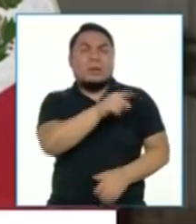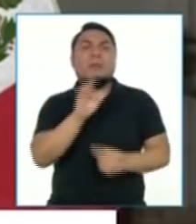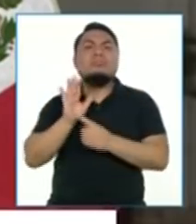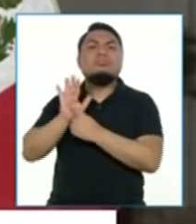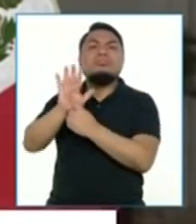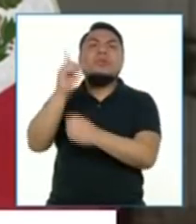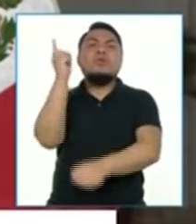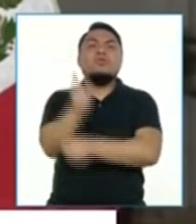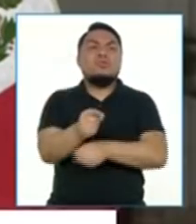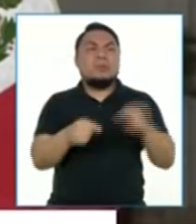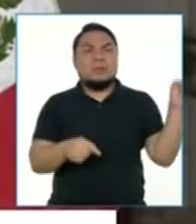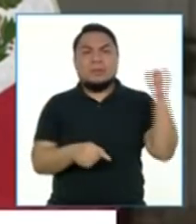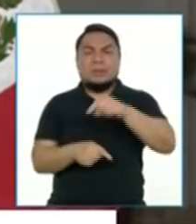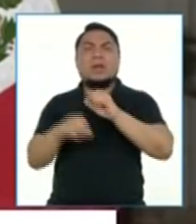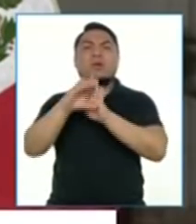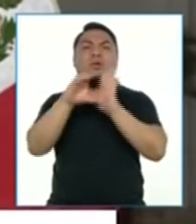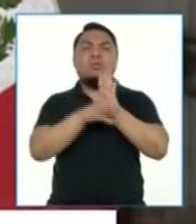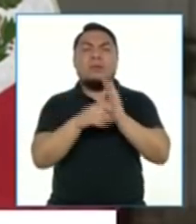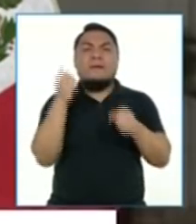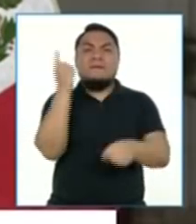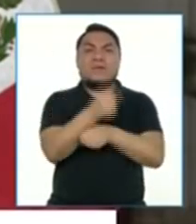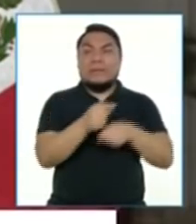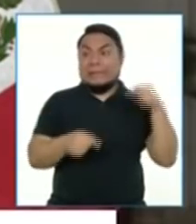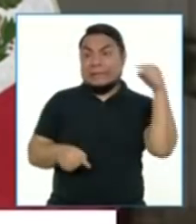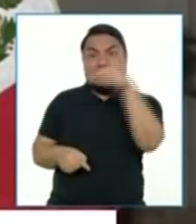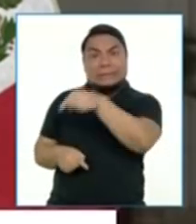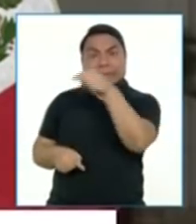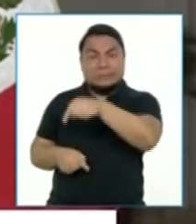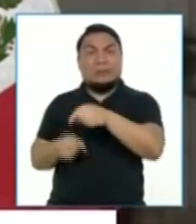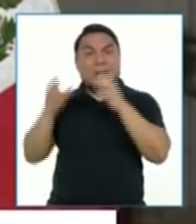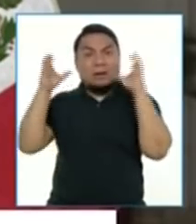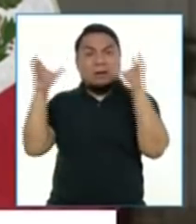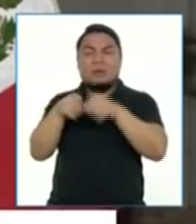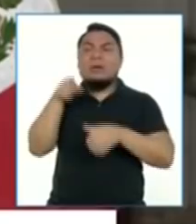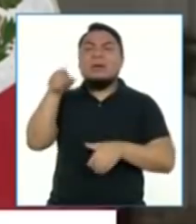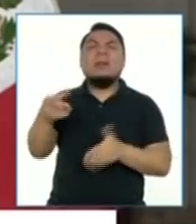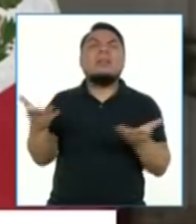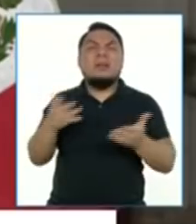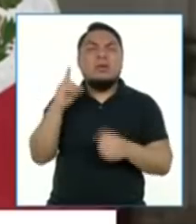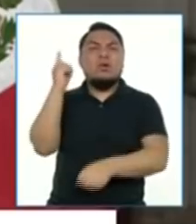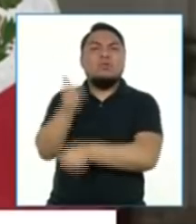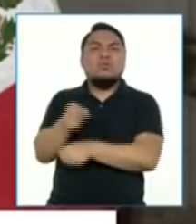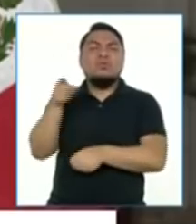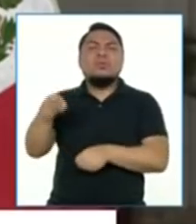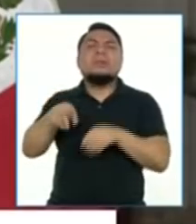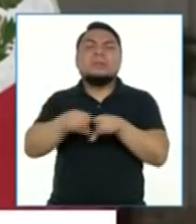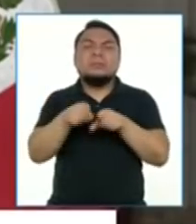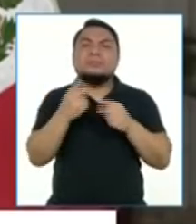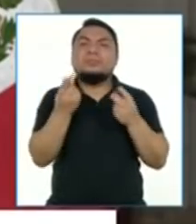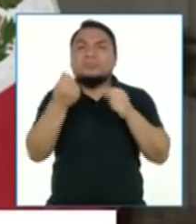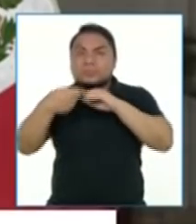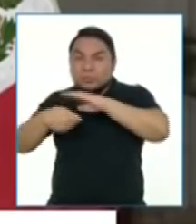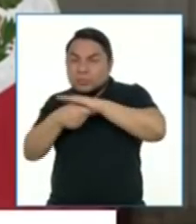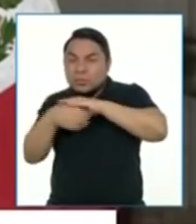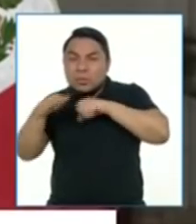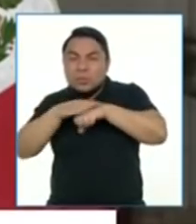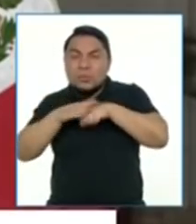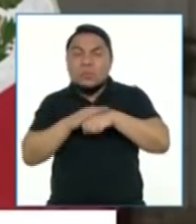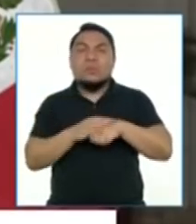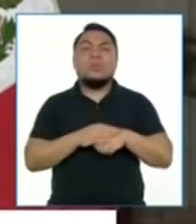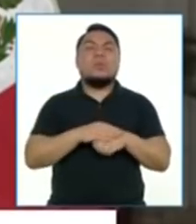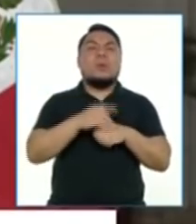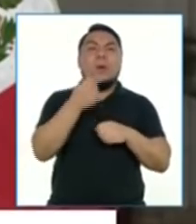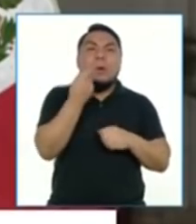es grave porque se está en el marco de una investigación y se coordina digamos las